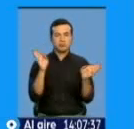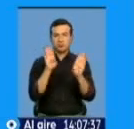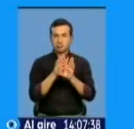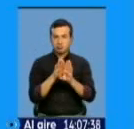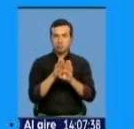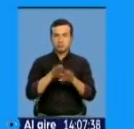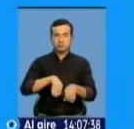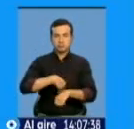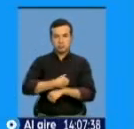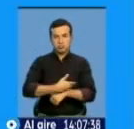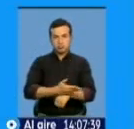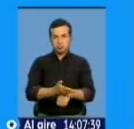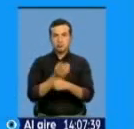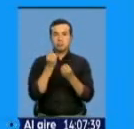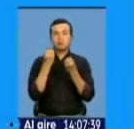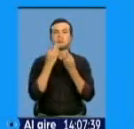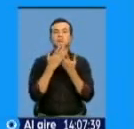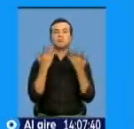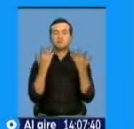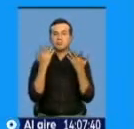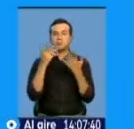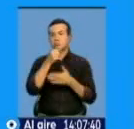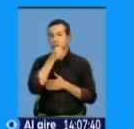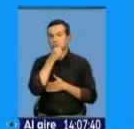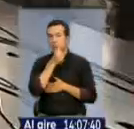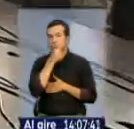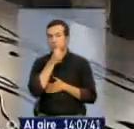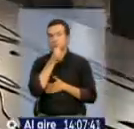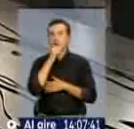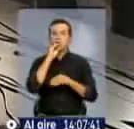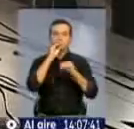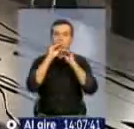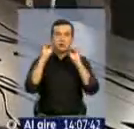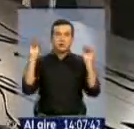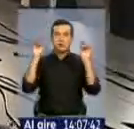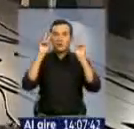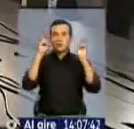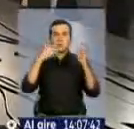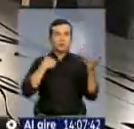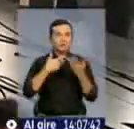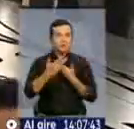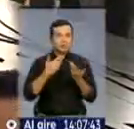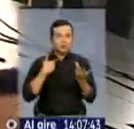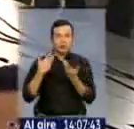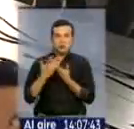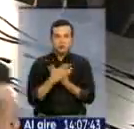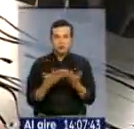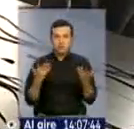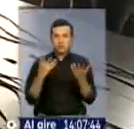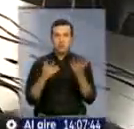esta jornada estaba previsto se realice una rueda de prensa para dar a conocer sobre las negociaciones con Petroecuador, Tailandia, así